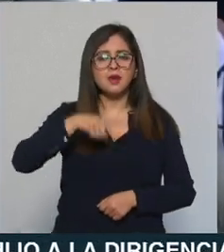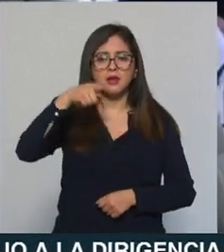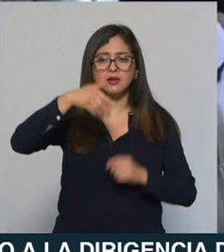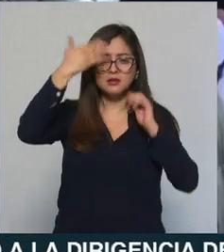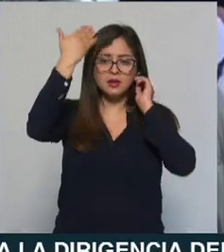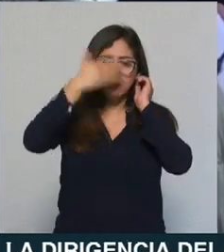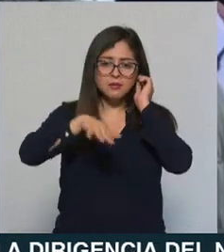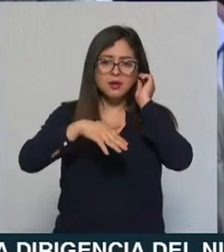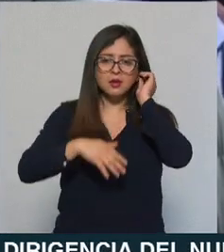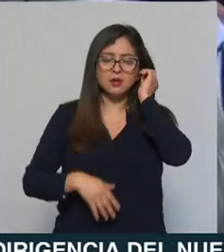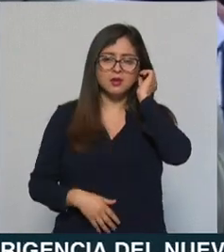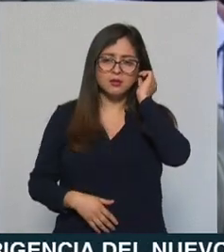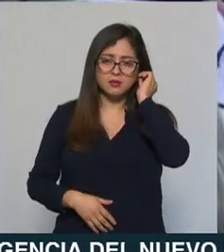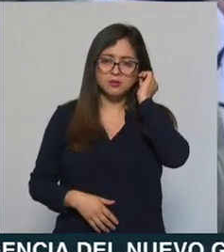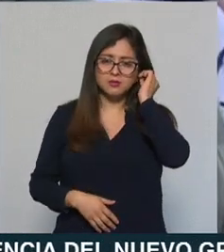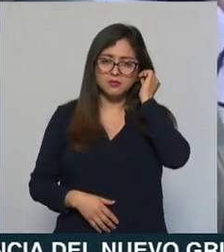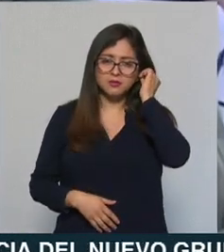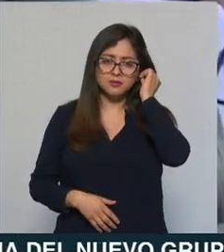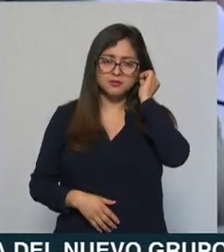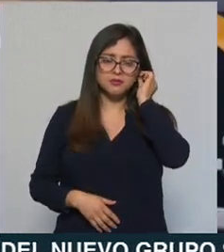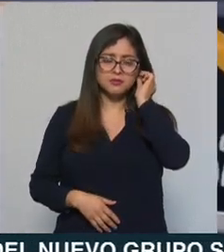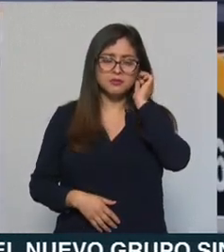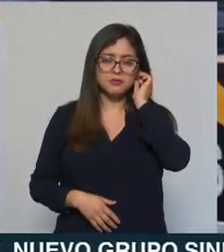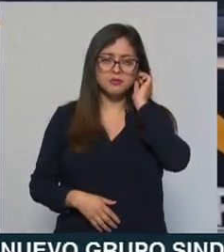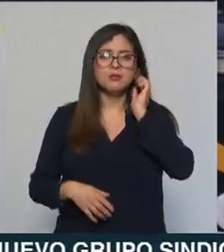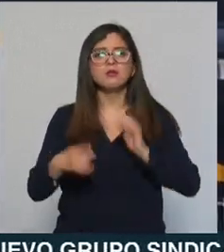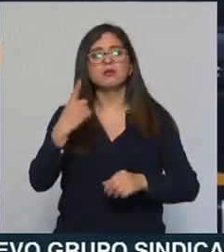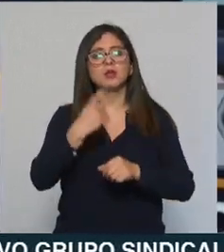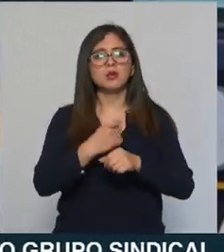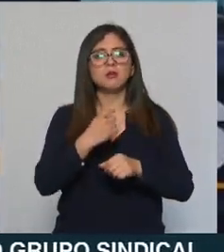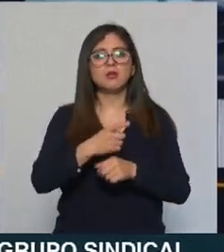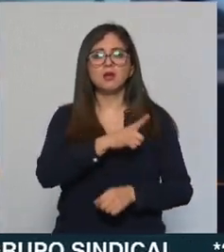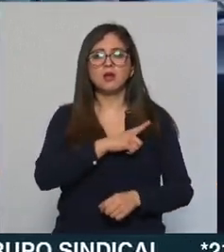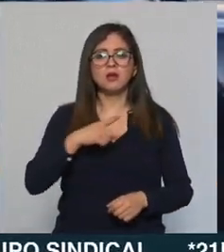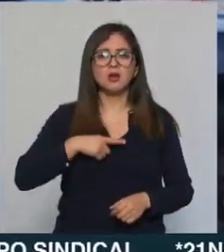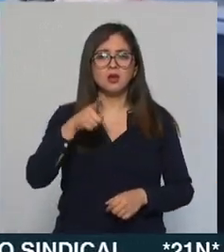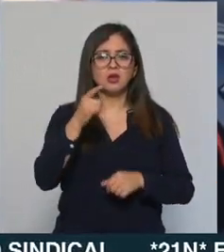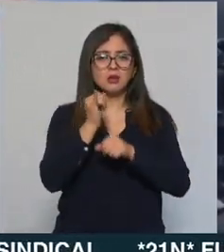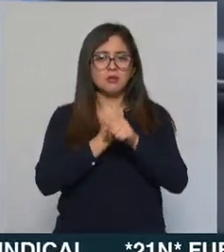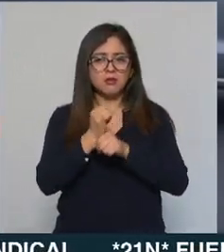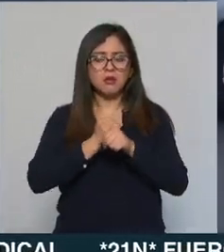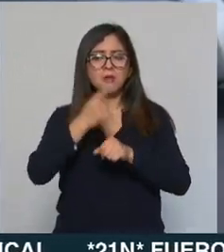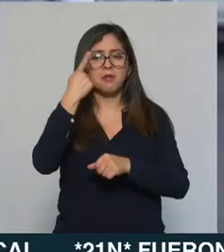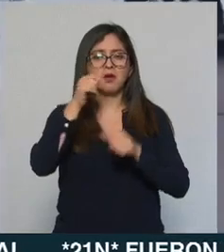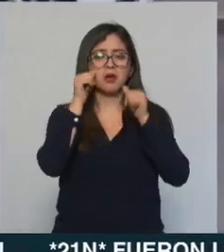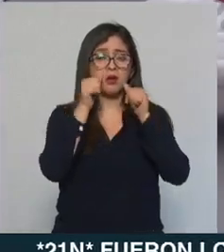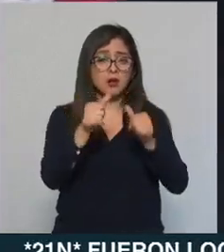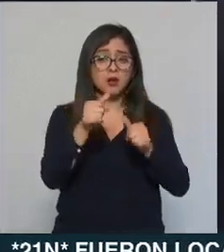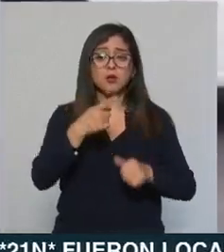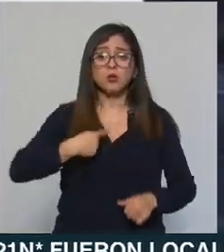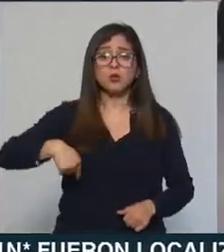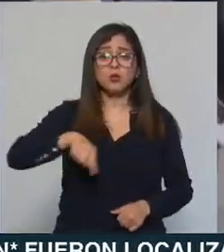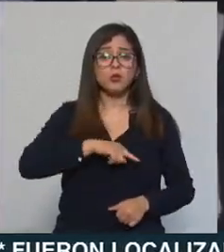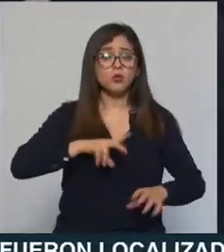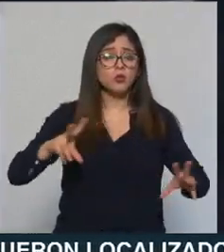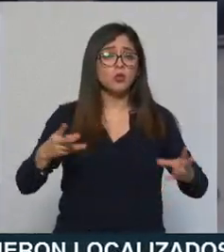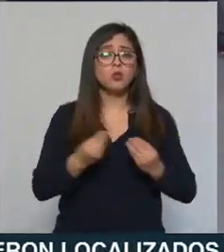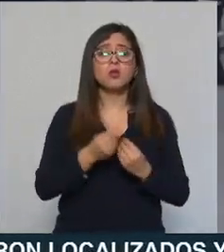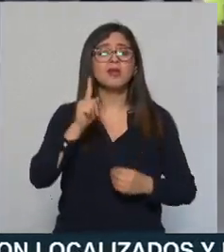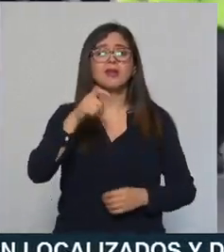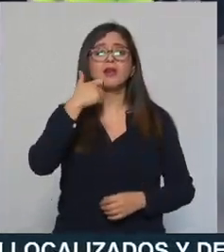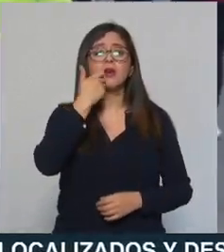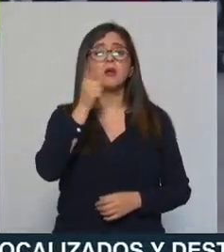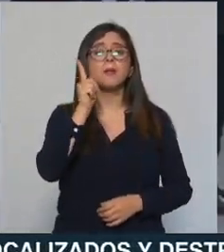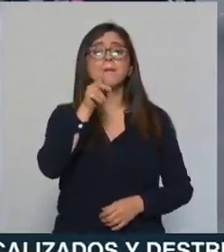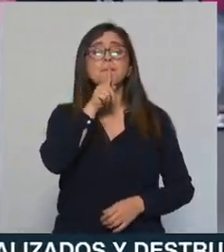un proceso de investigación para poder actuar. Lo que no queremos es que la omisión pueda